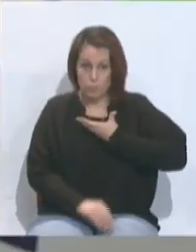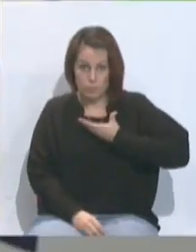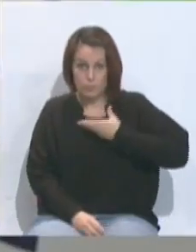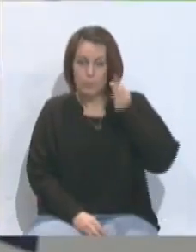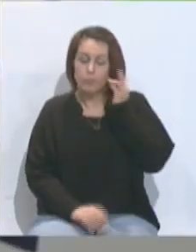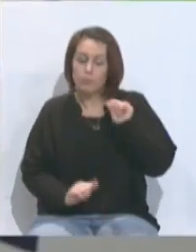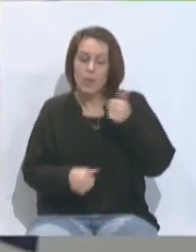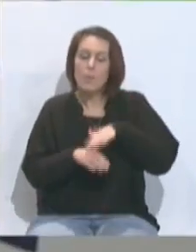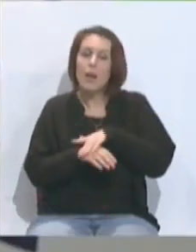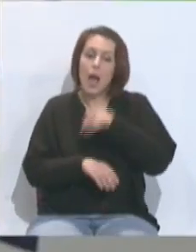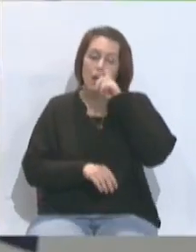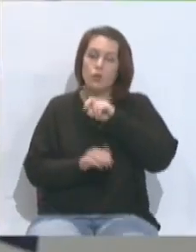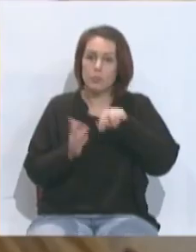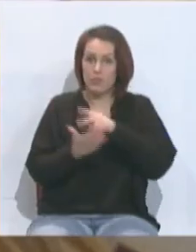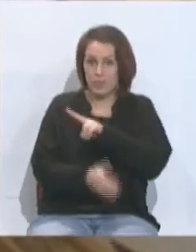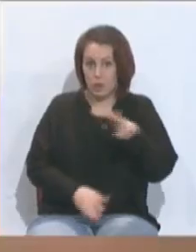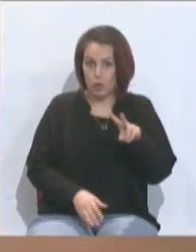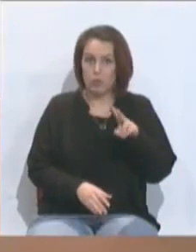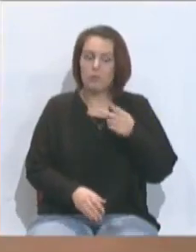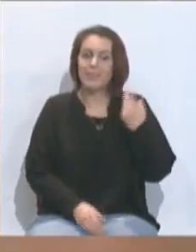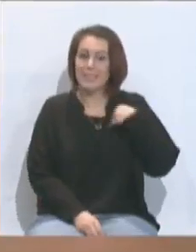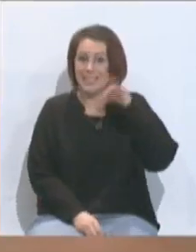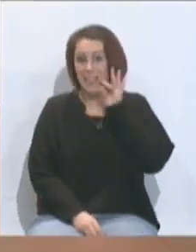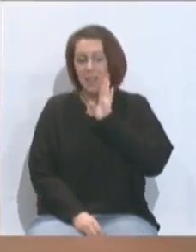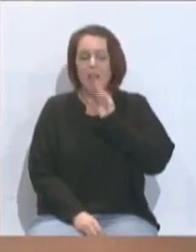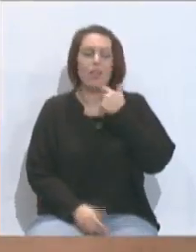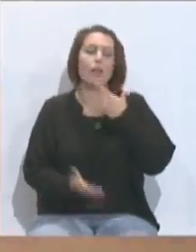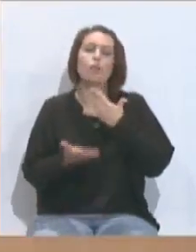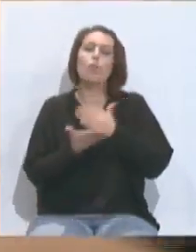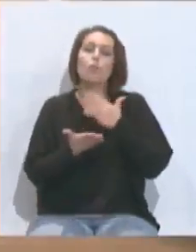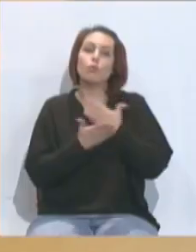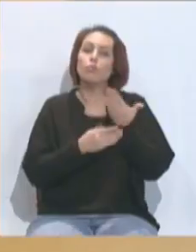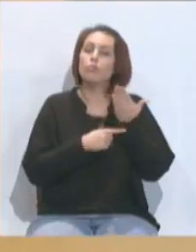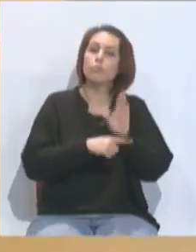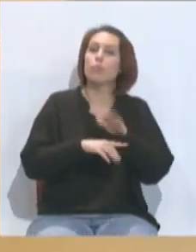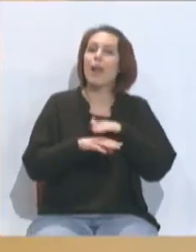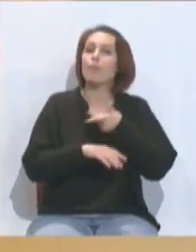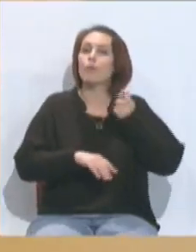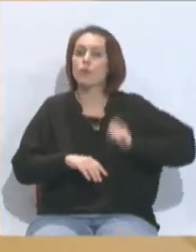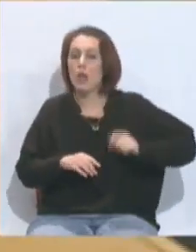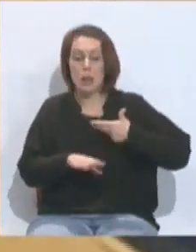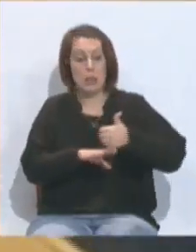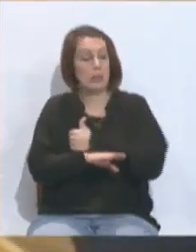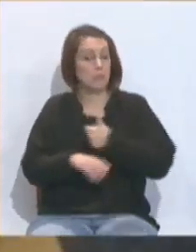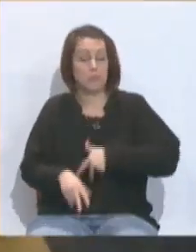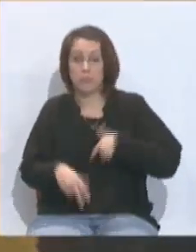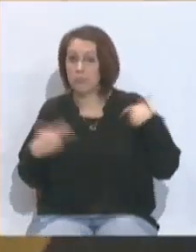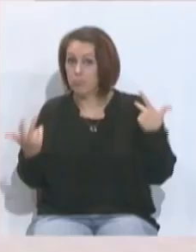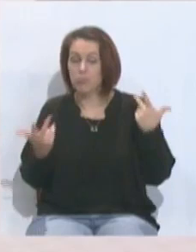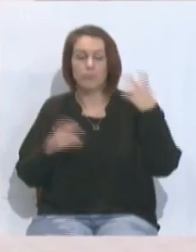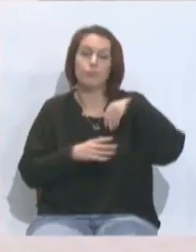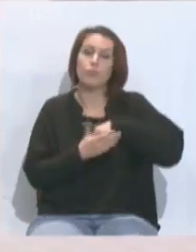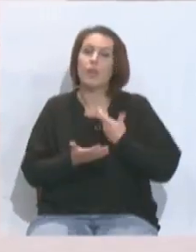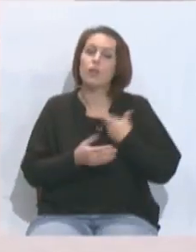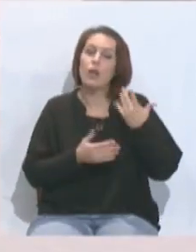pone en marcha para este 2022. Garrón ha señalado que los cursos que se ofertan a profesionales y a la ciudadanía en general se